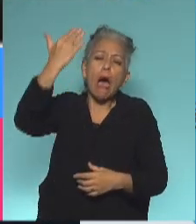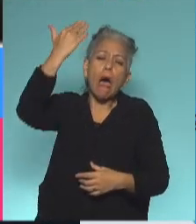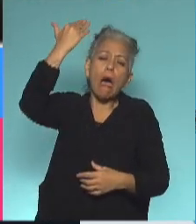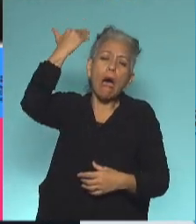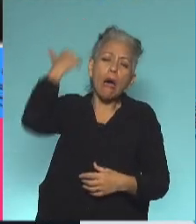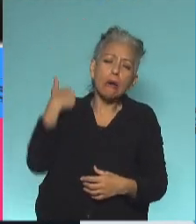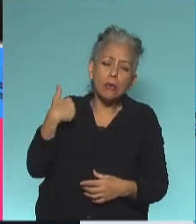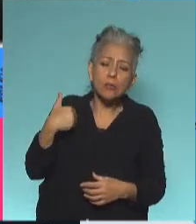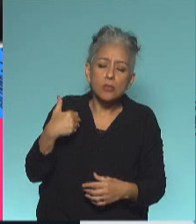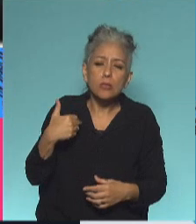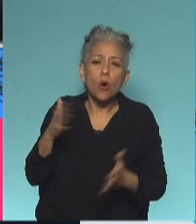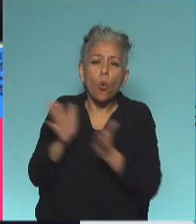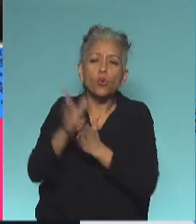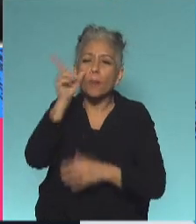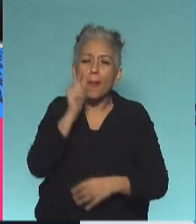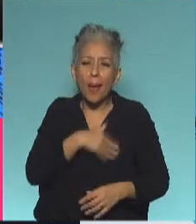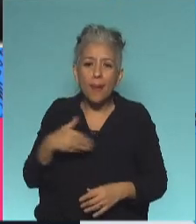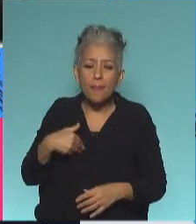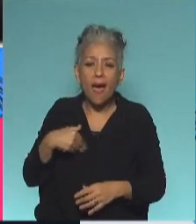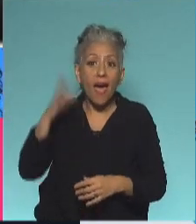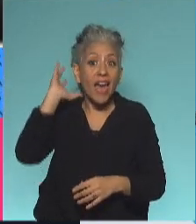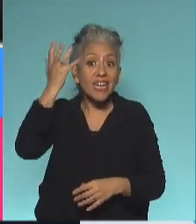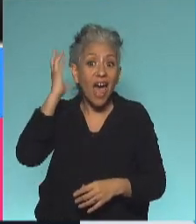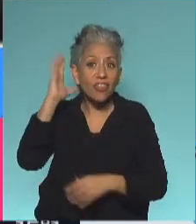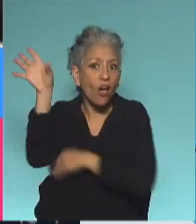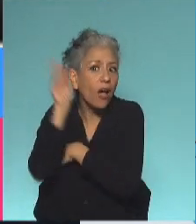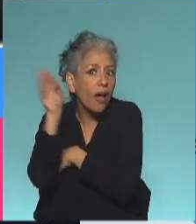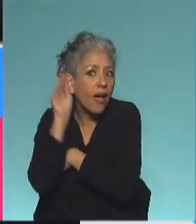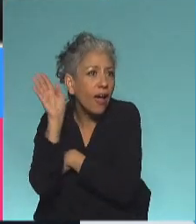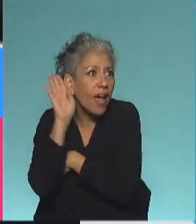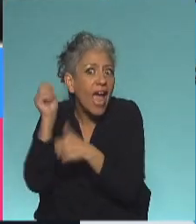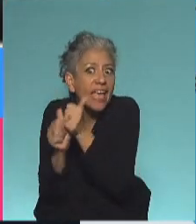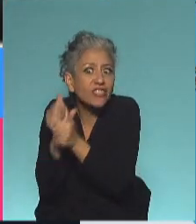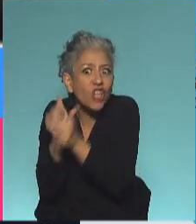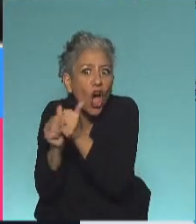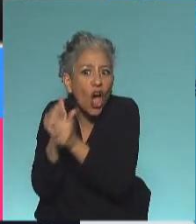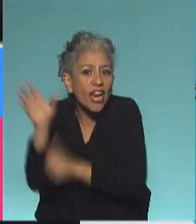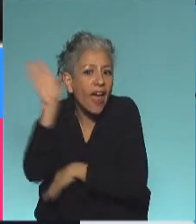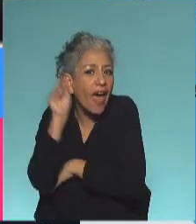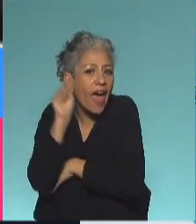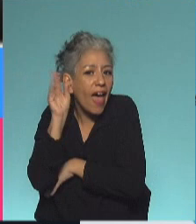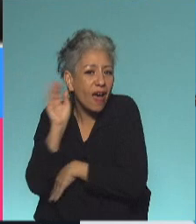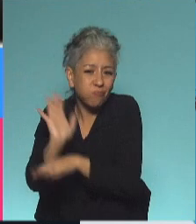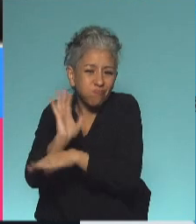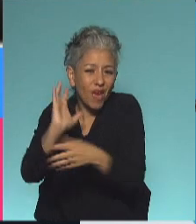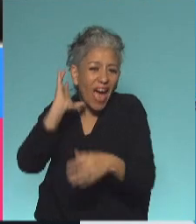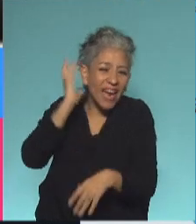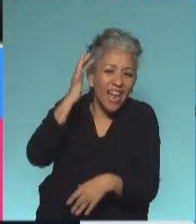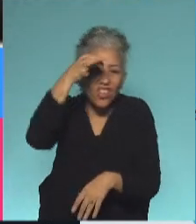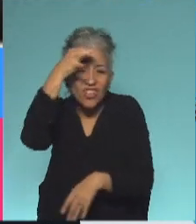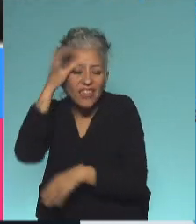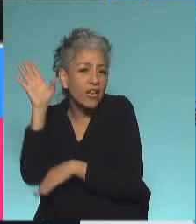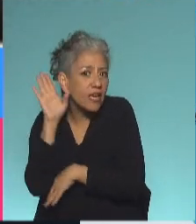mis viejos, cuando escuchamos los radioteatros, los Pérez García y todas esas historias fantásticas que acontecían por la